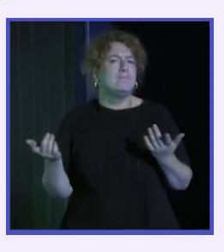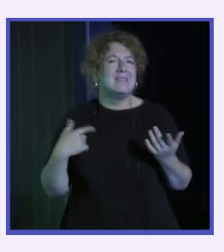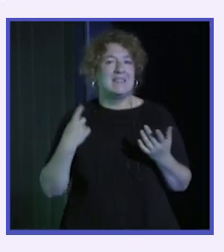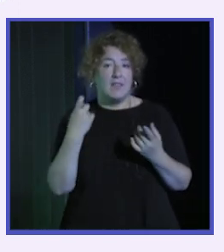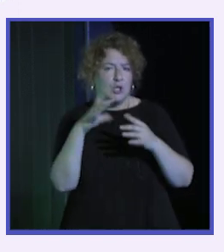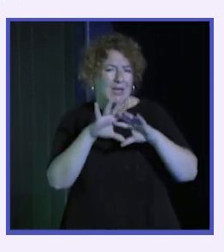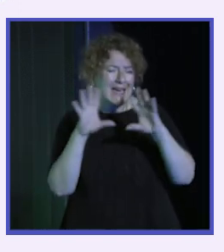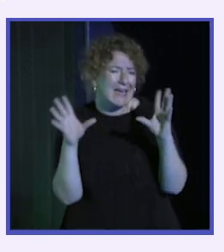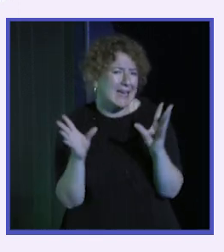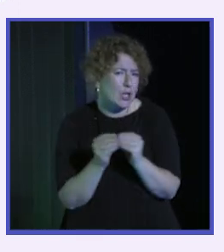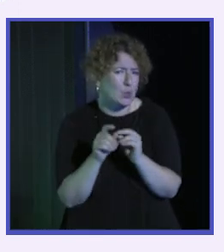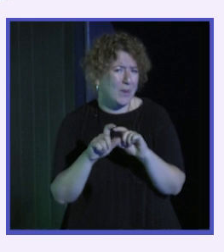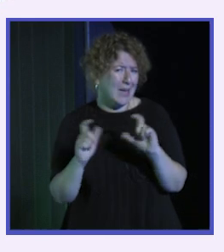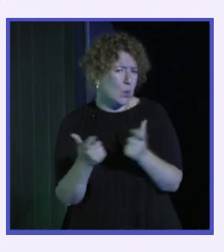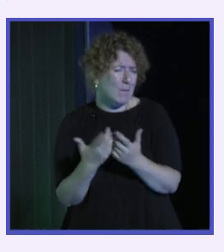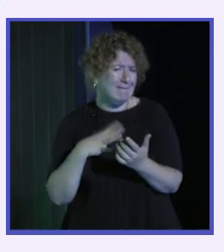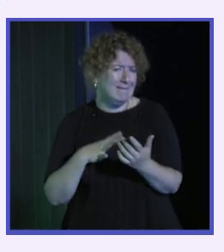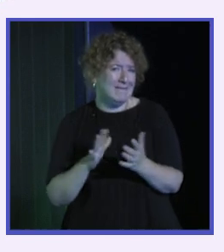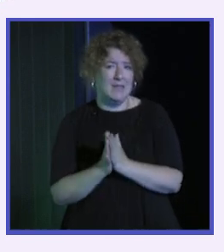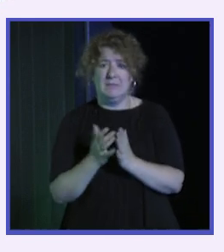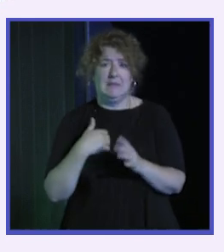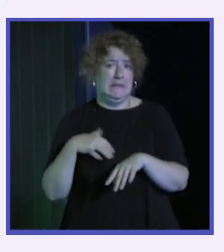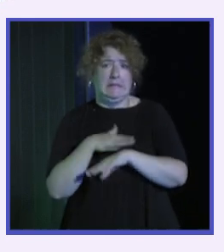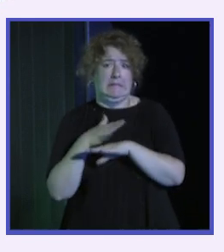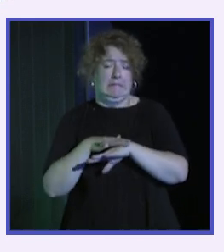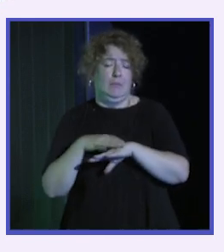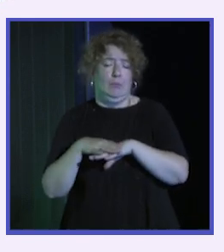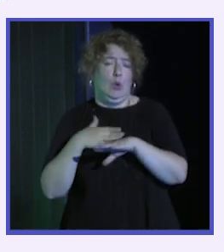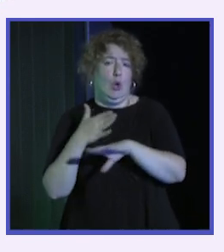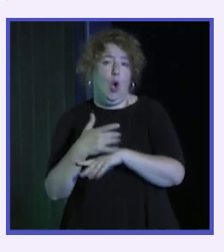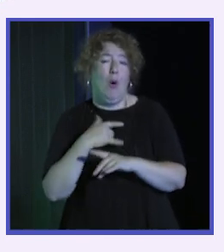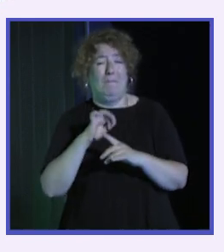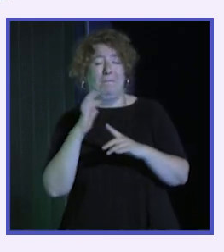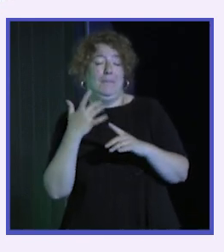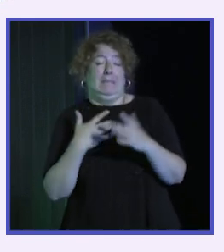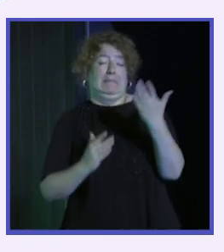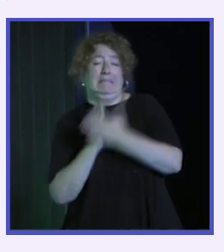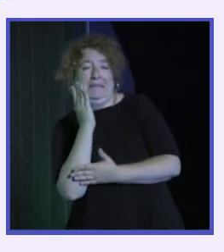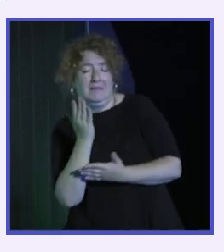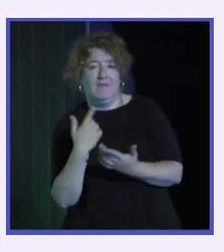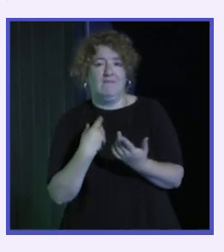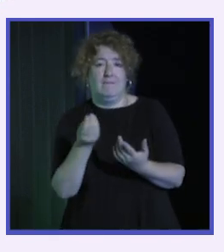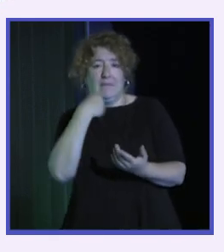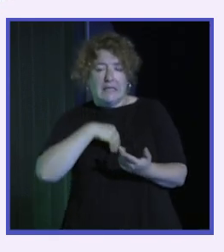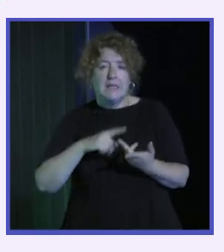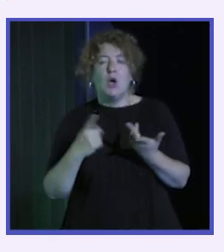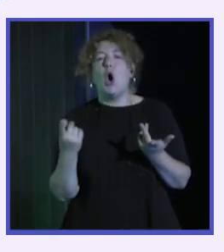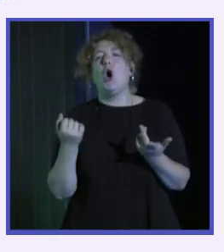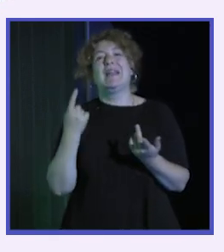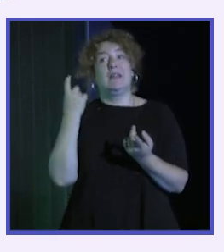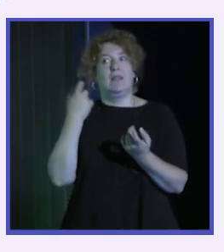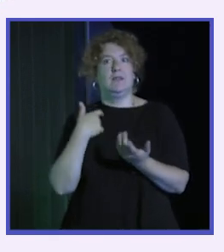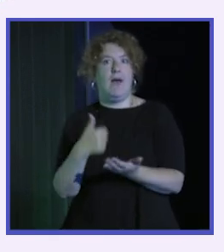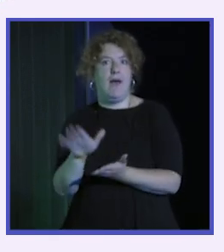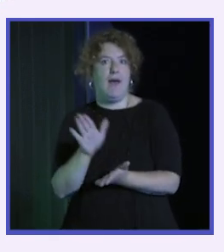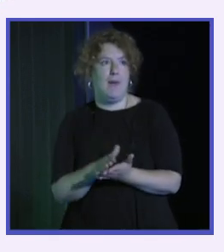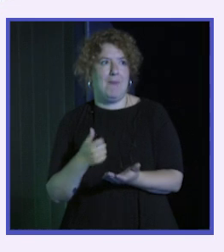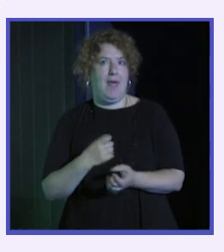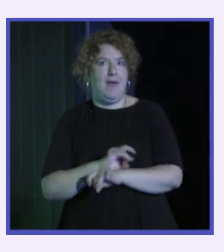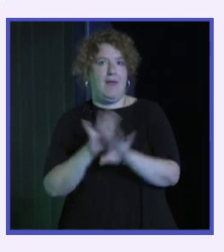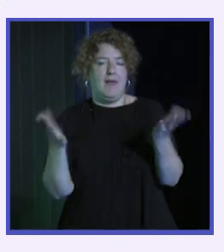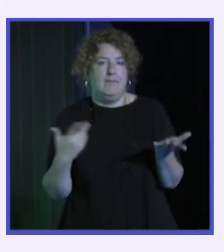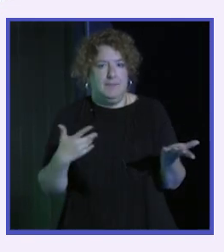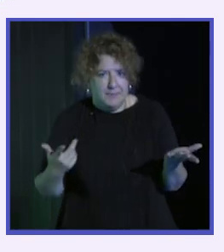un resumen de esta reunión, que no he podido ir o me he perdido una parte. O necesito hacer un acta y necesito compartirla con los